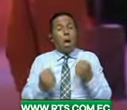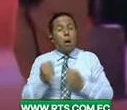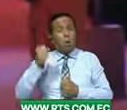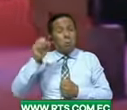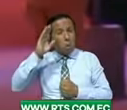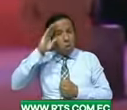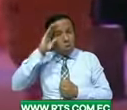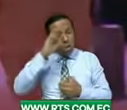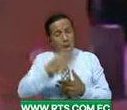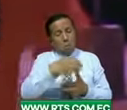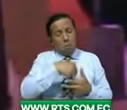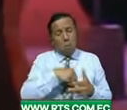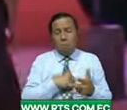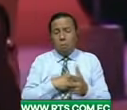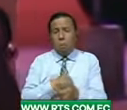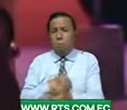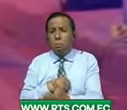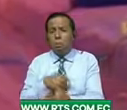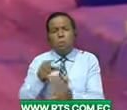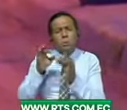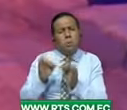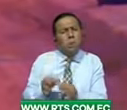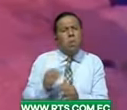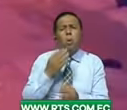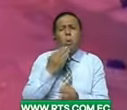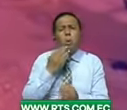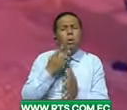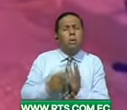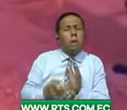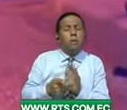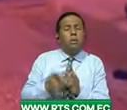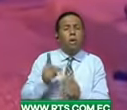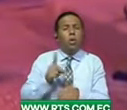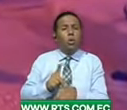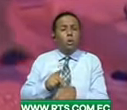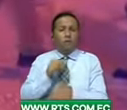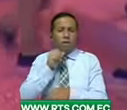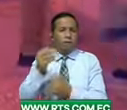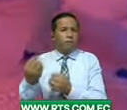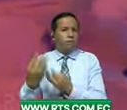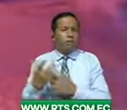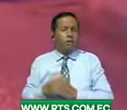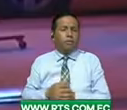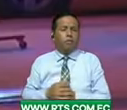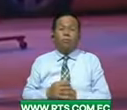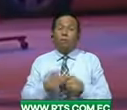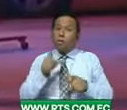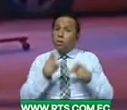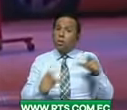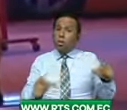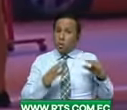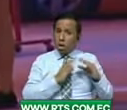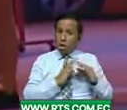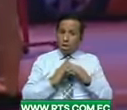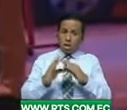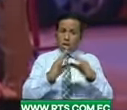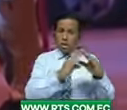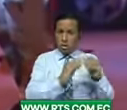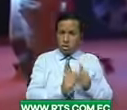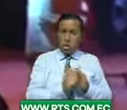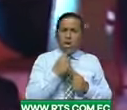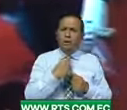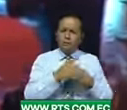Aún estaría por confirmarse el estado de salud de la persona afectada. Lo que sí expresaron moradores del sector es que la situación en esta parte del